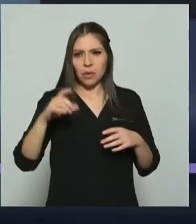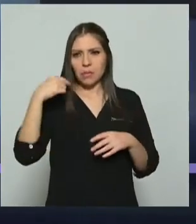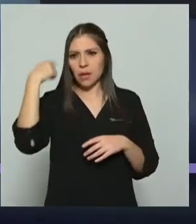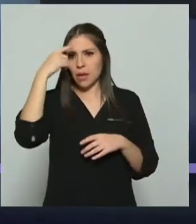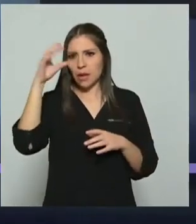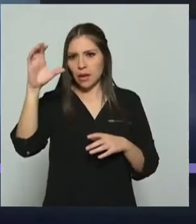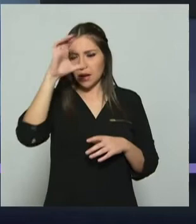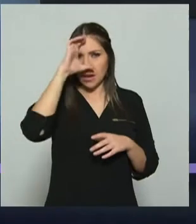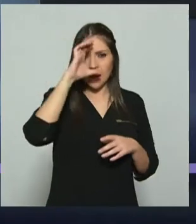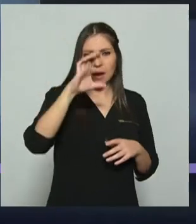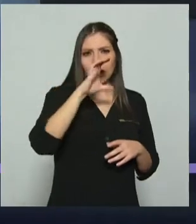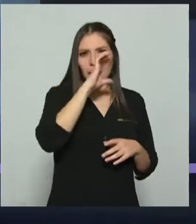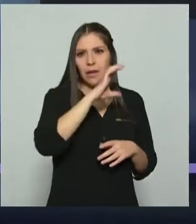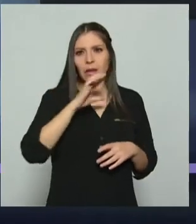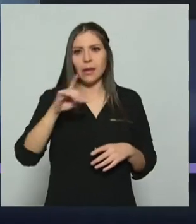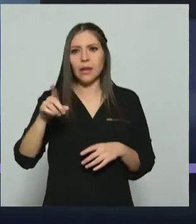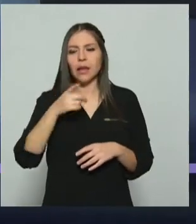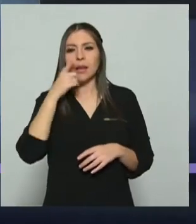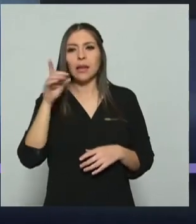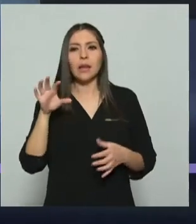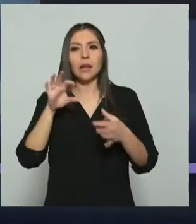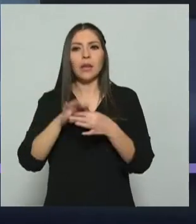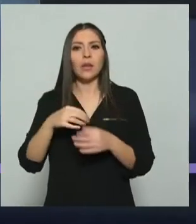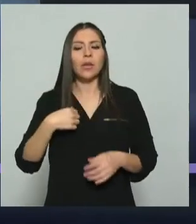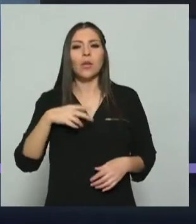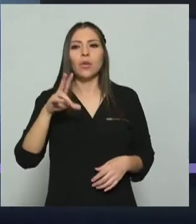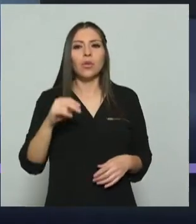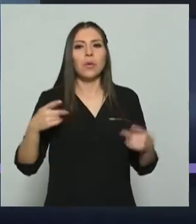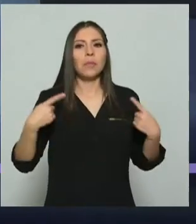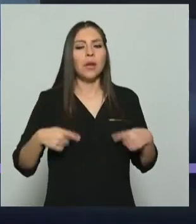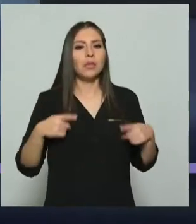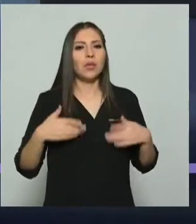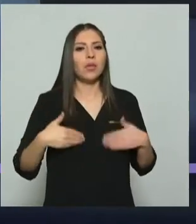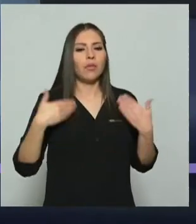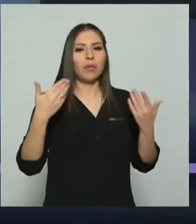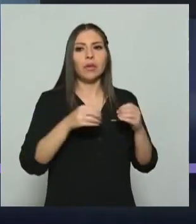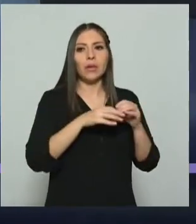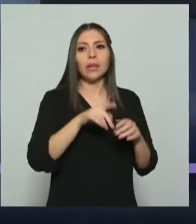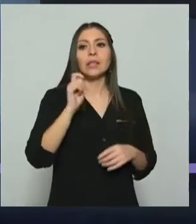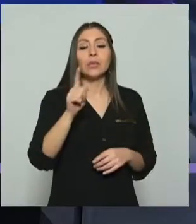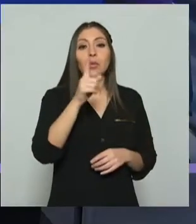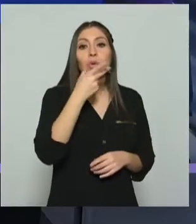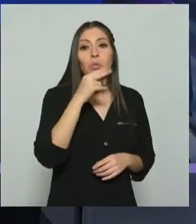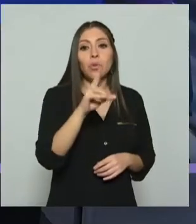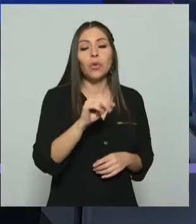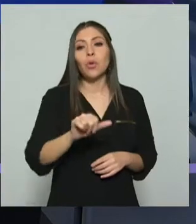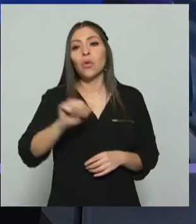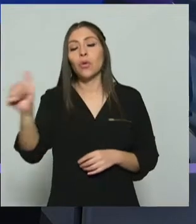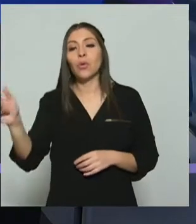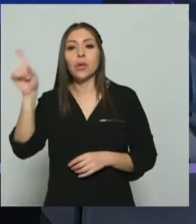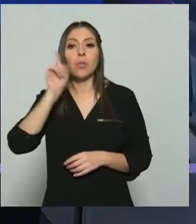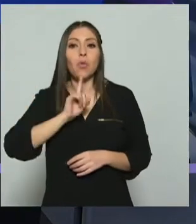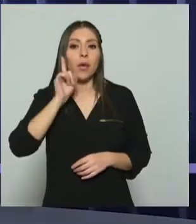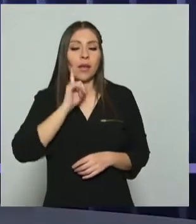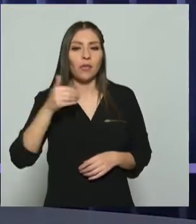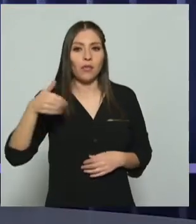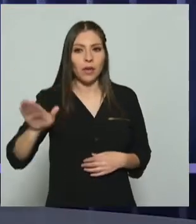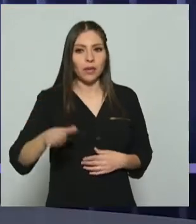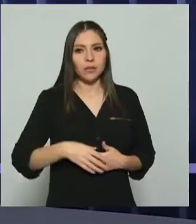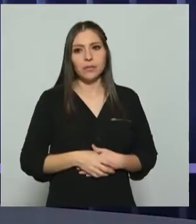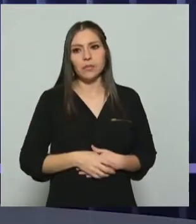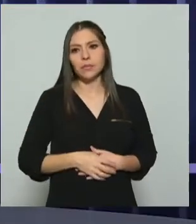posiciones, haciendo alusión a que yo no era una persona confiable, y fue otra mujer. O sea, ya te hicieron un pack. Sí, claro. O sea,